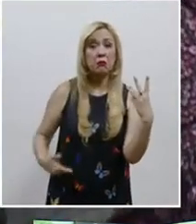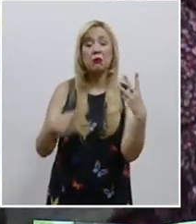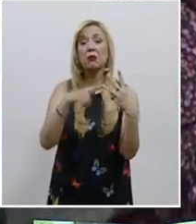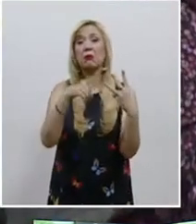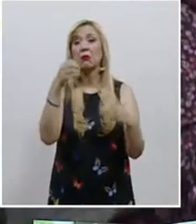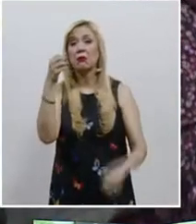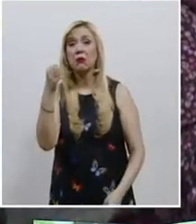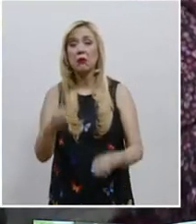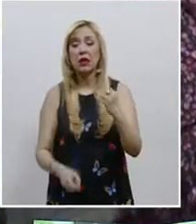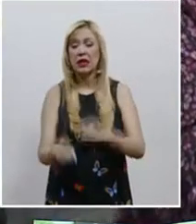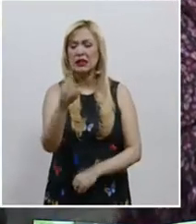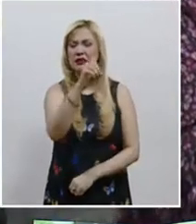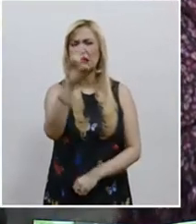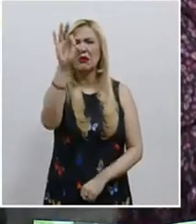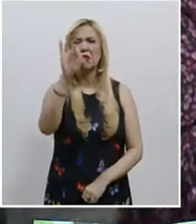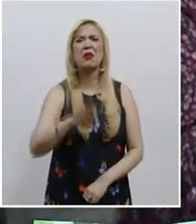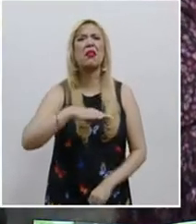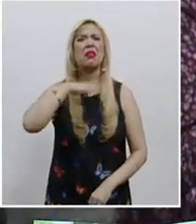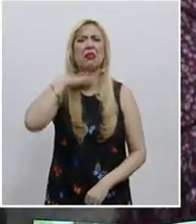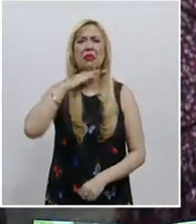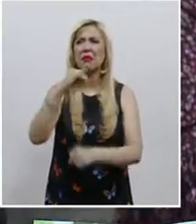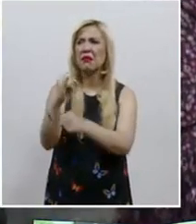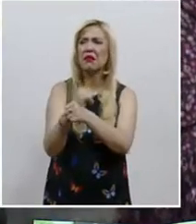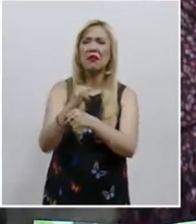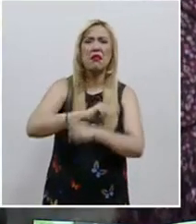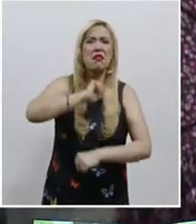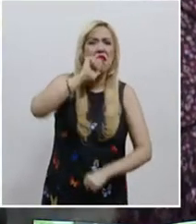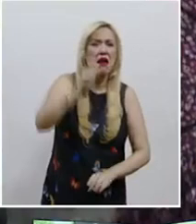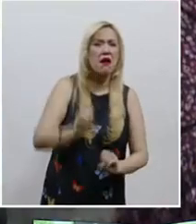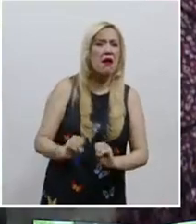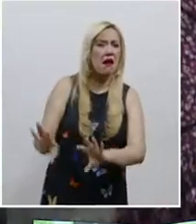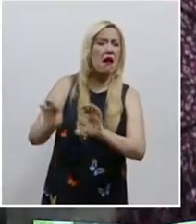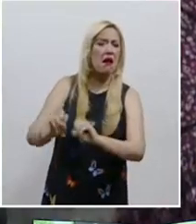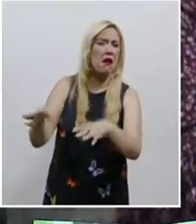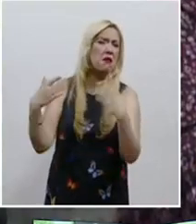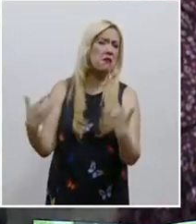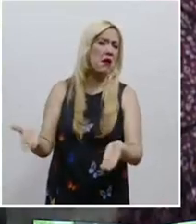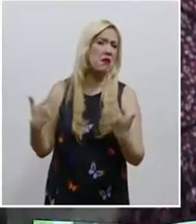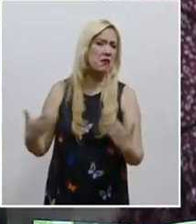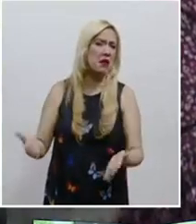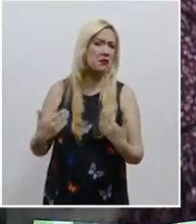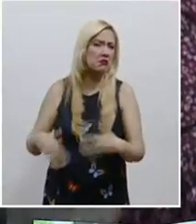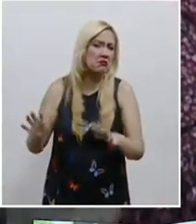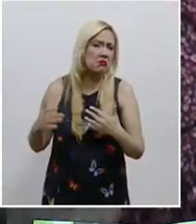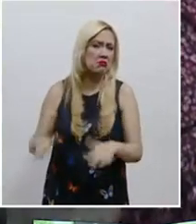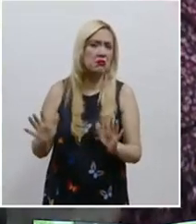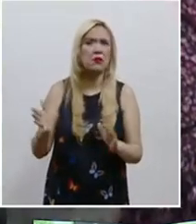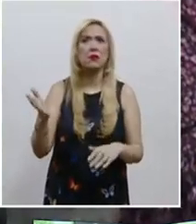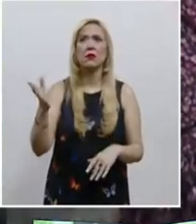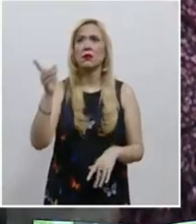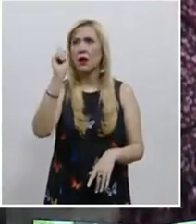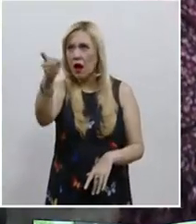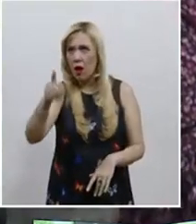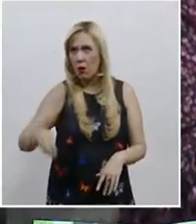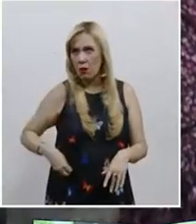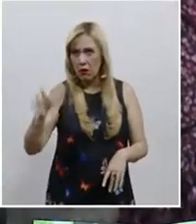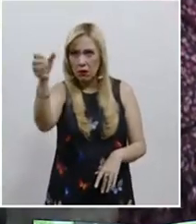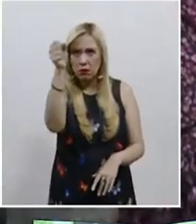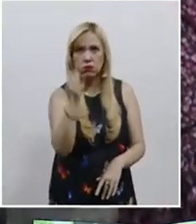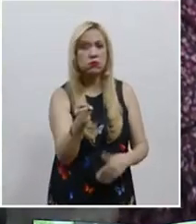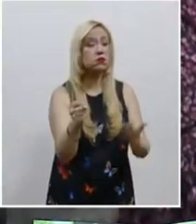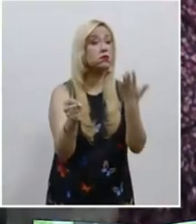del 100%. No hay investigación, no hay acusados, no